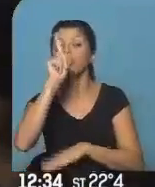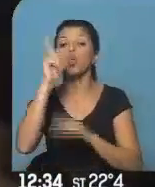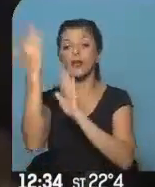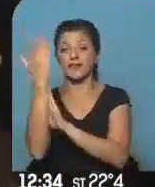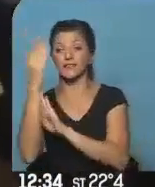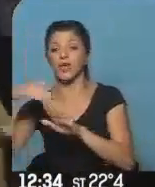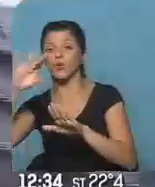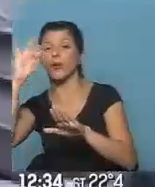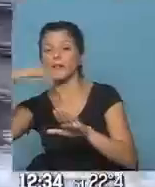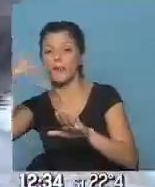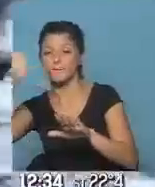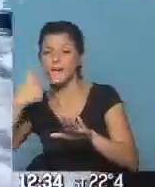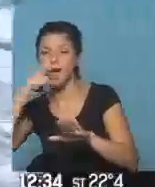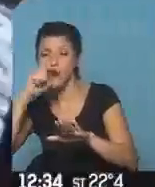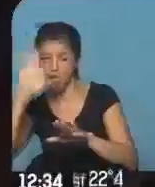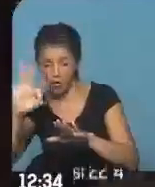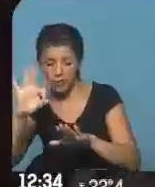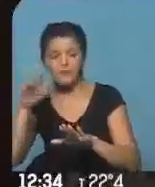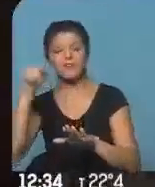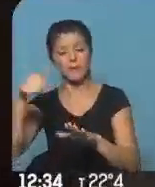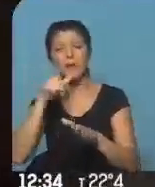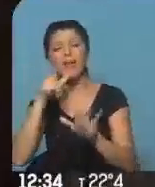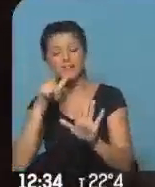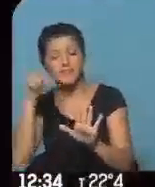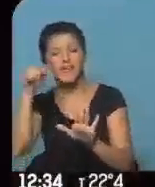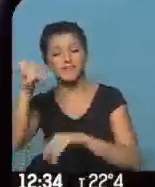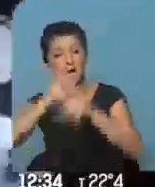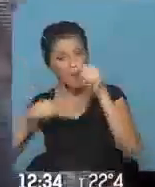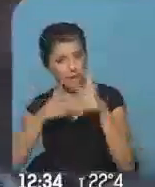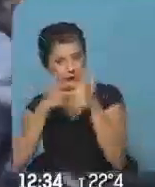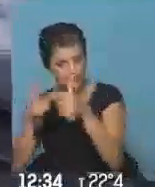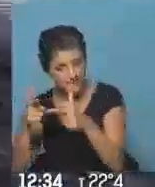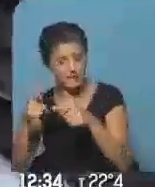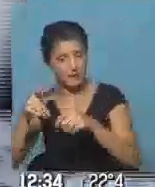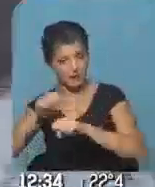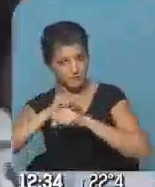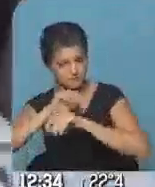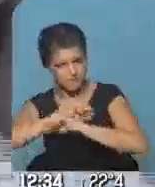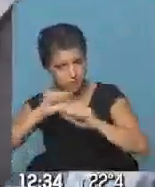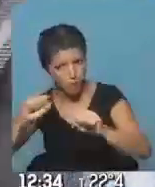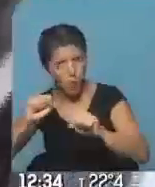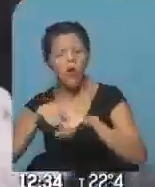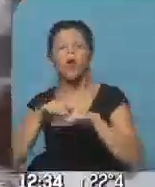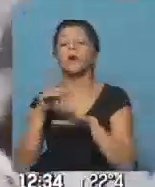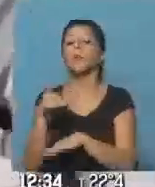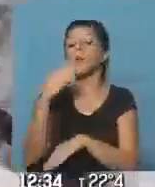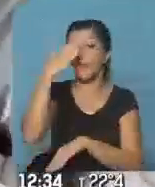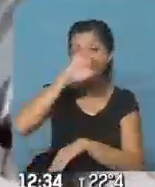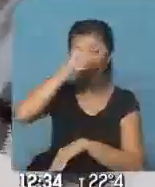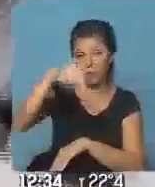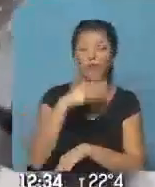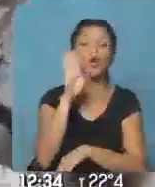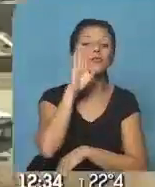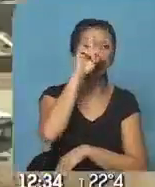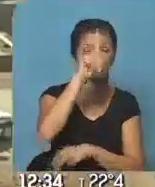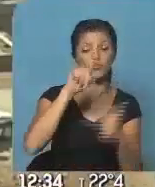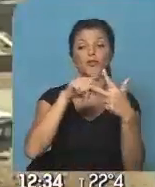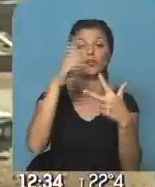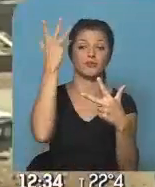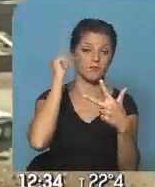un episodio con evidencias de haber sido un ataque con armas químicas por el cual Estados Unidos y sus aliados